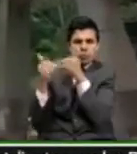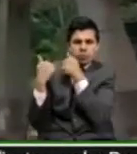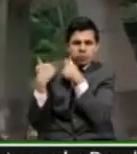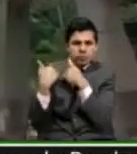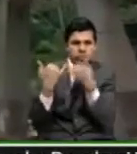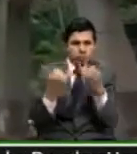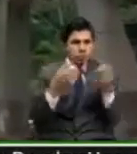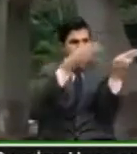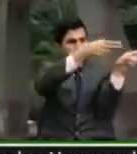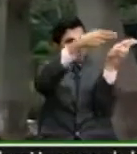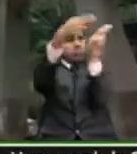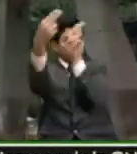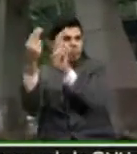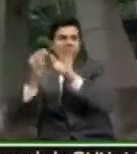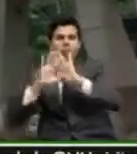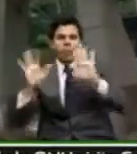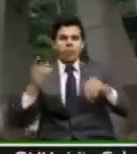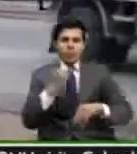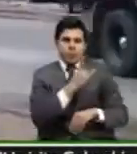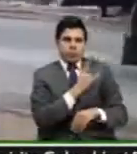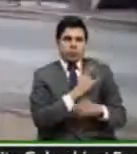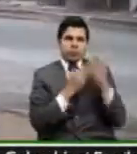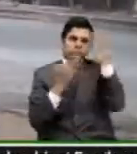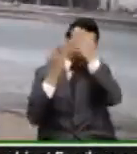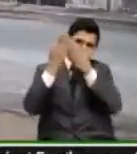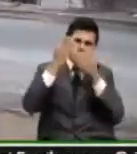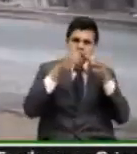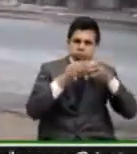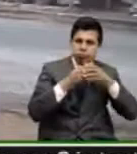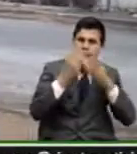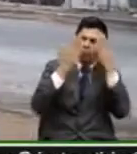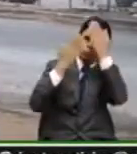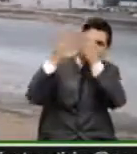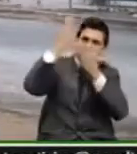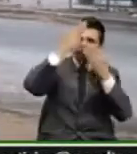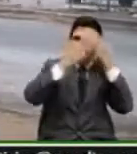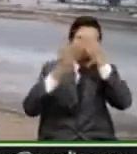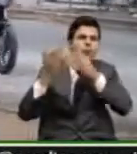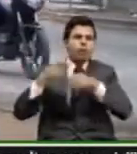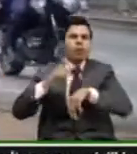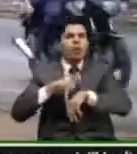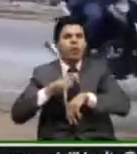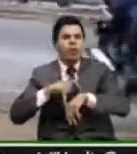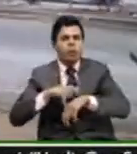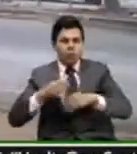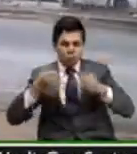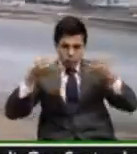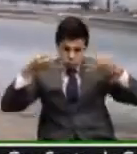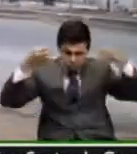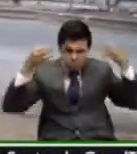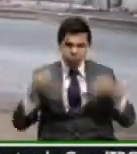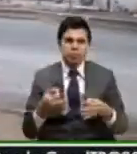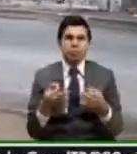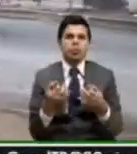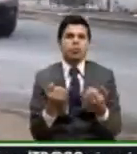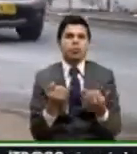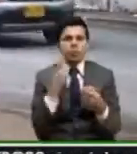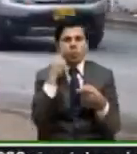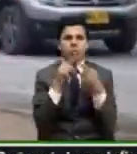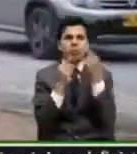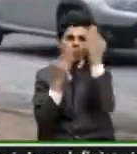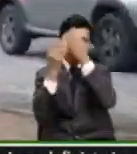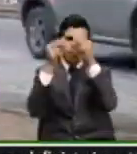el momento las autoridades de la universidad han establecido que estas pruebas de carga se realizarán única y exclusivamente para